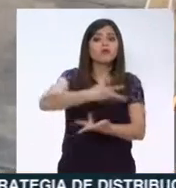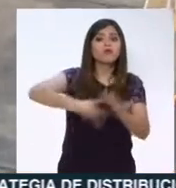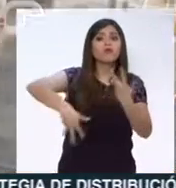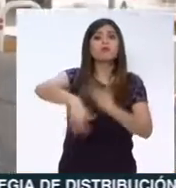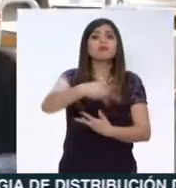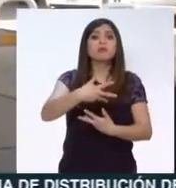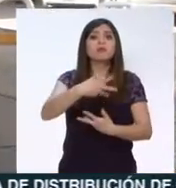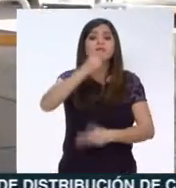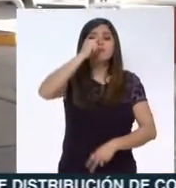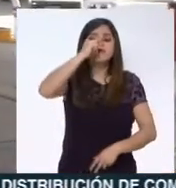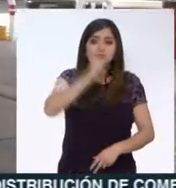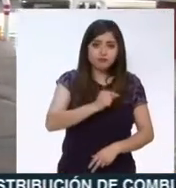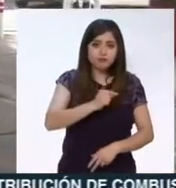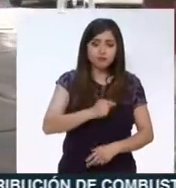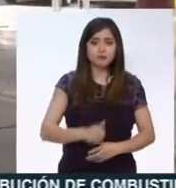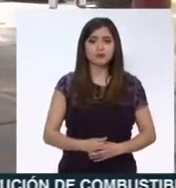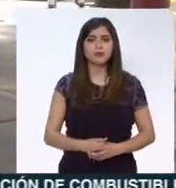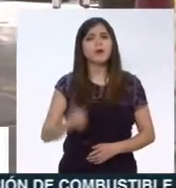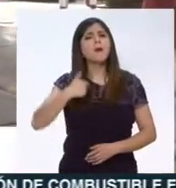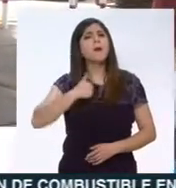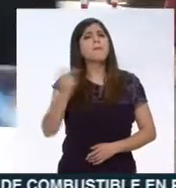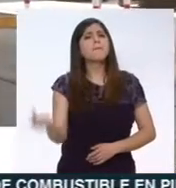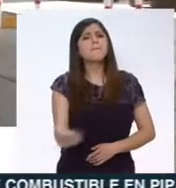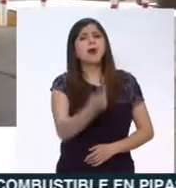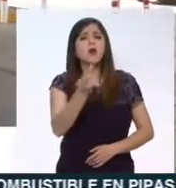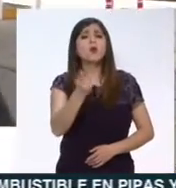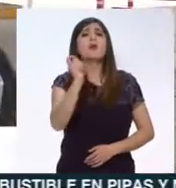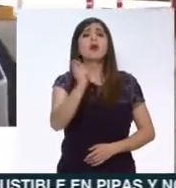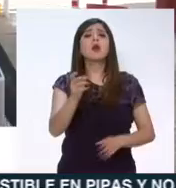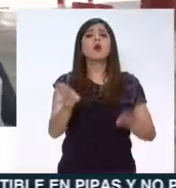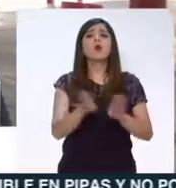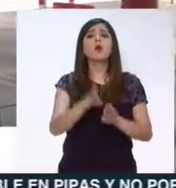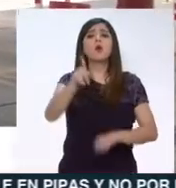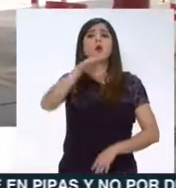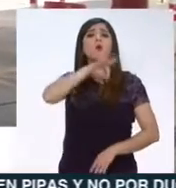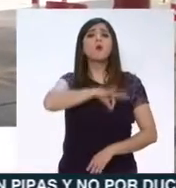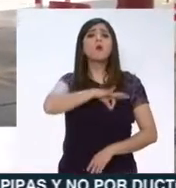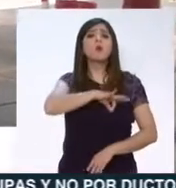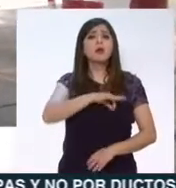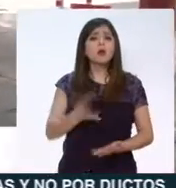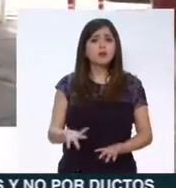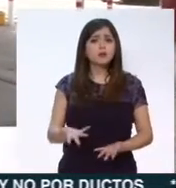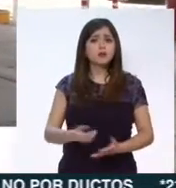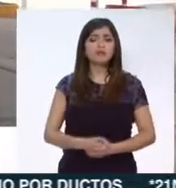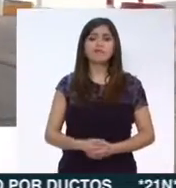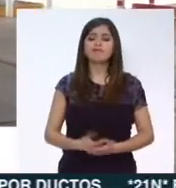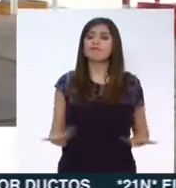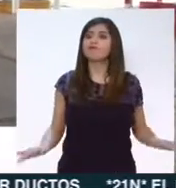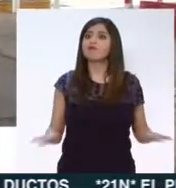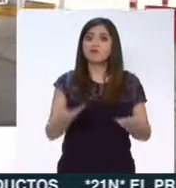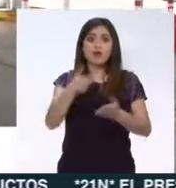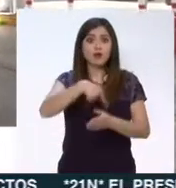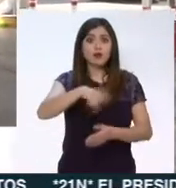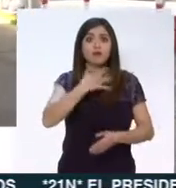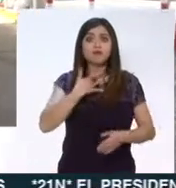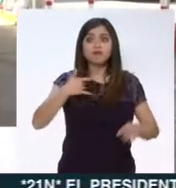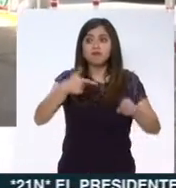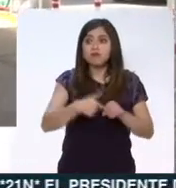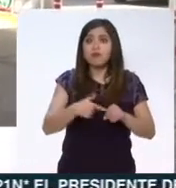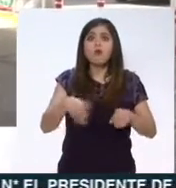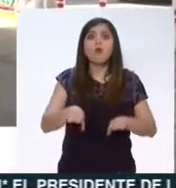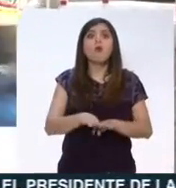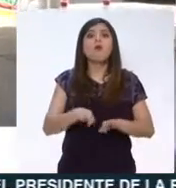mermados. ¿Y cómo les afecta el tema de las propinas? Pues no hay entradas, no hay gas, pues ¿cómo